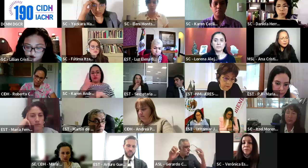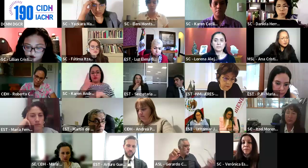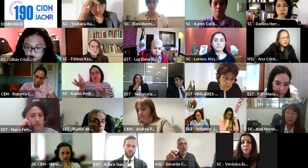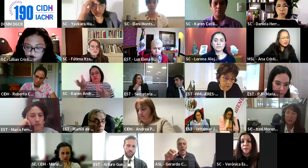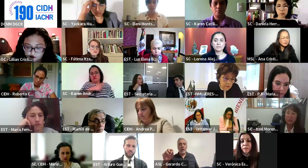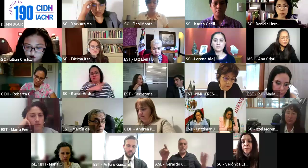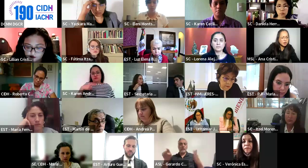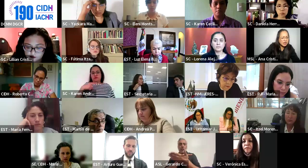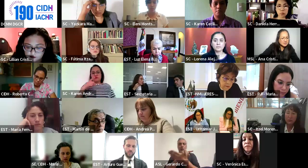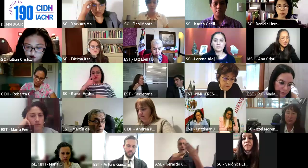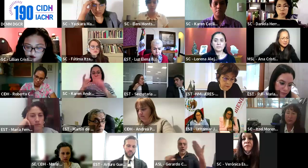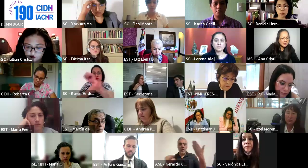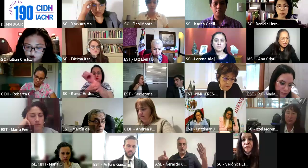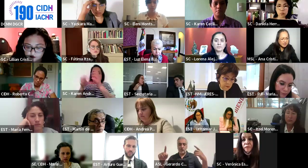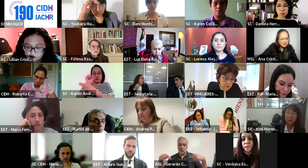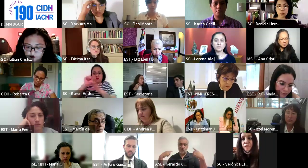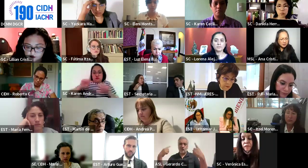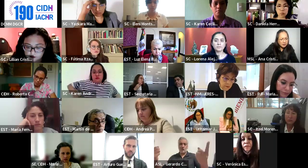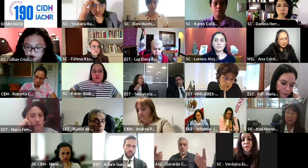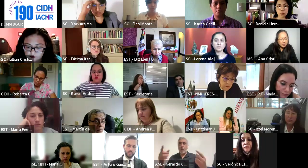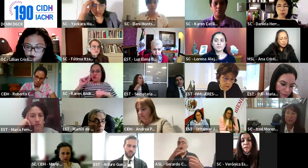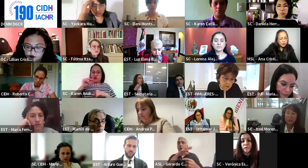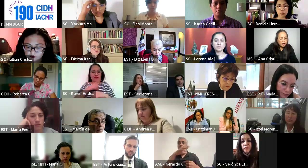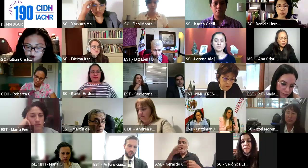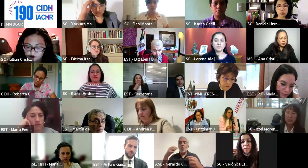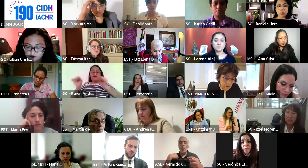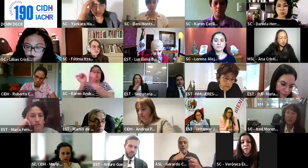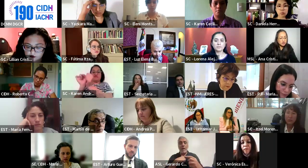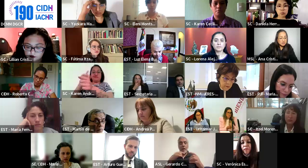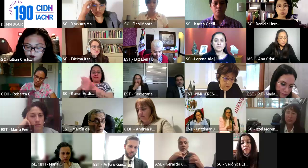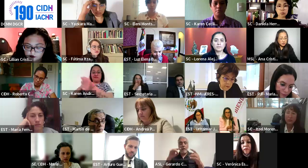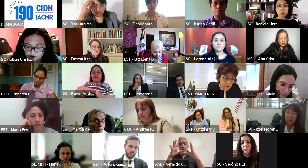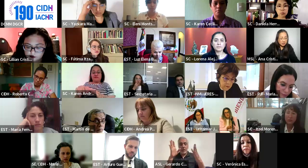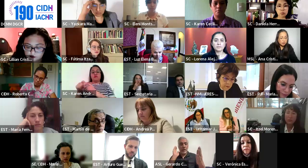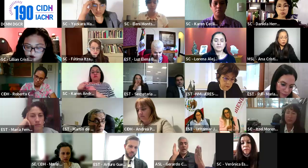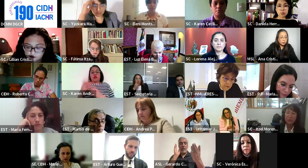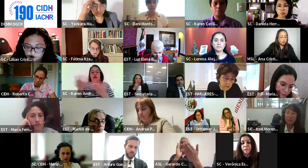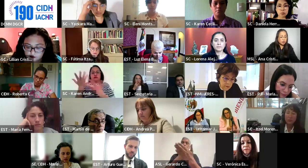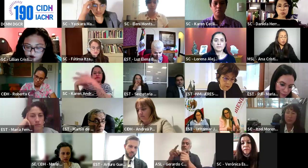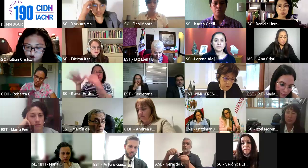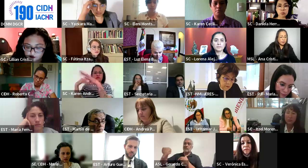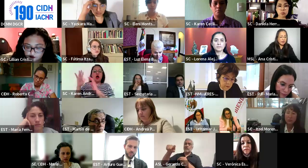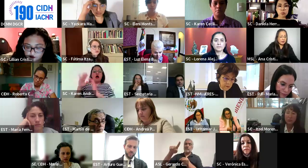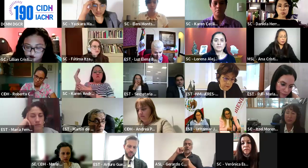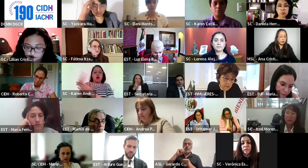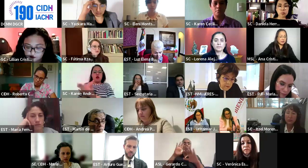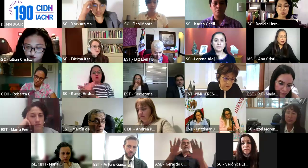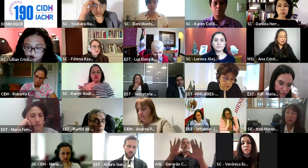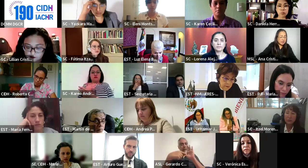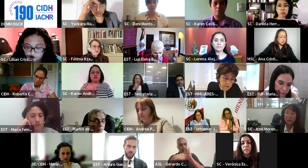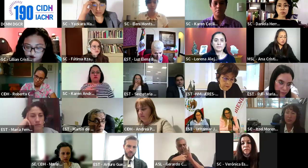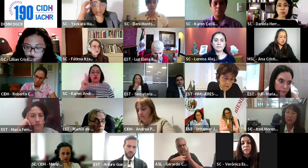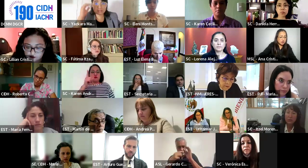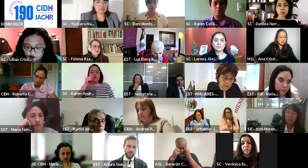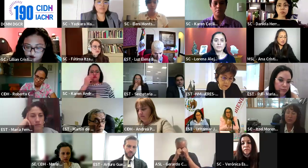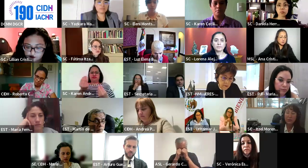y ha habido falta violencia hacia ellas. Por ejemplo, los esposan y no hay un protocolo para que puedan